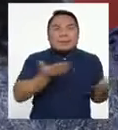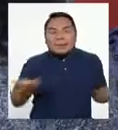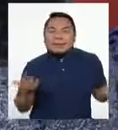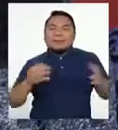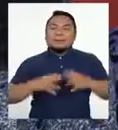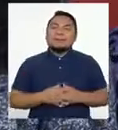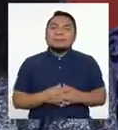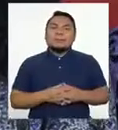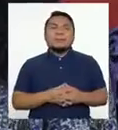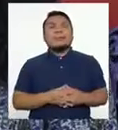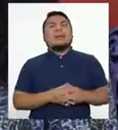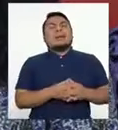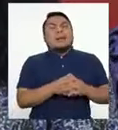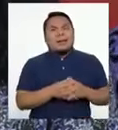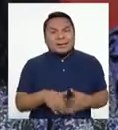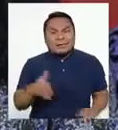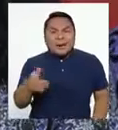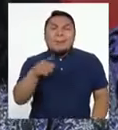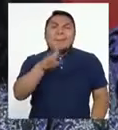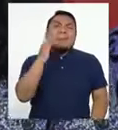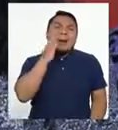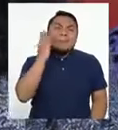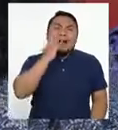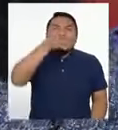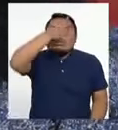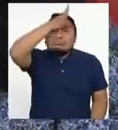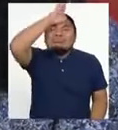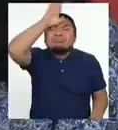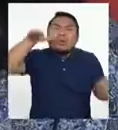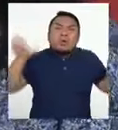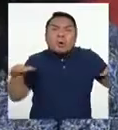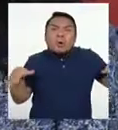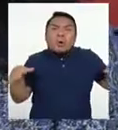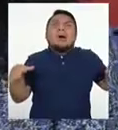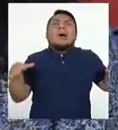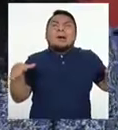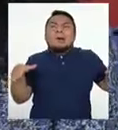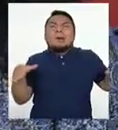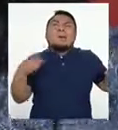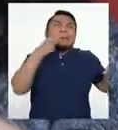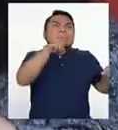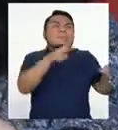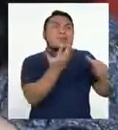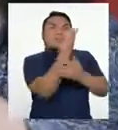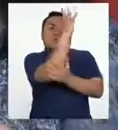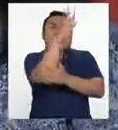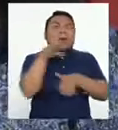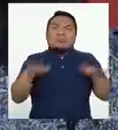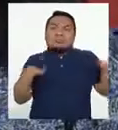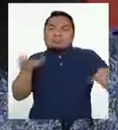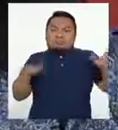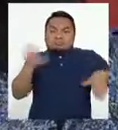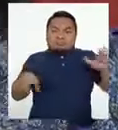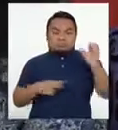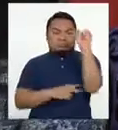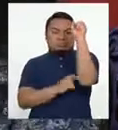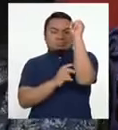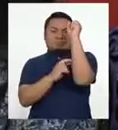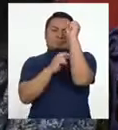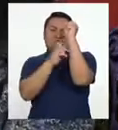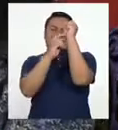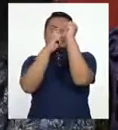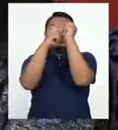avellana. Entonces la gallina se subió al árbol que estaba cerca y luego a la escalera